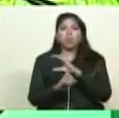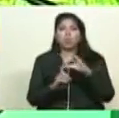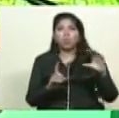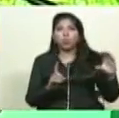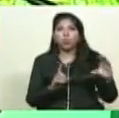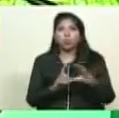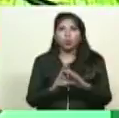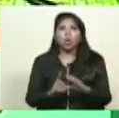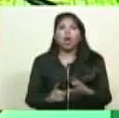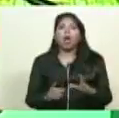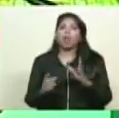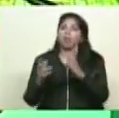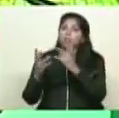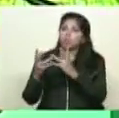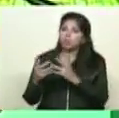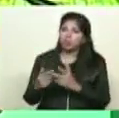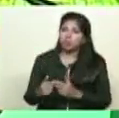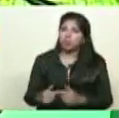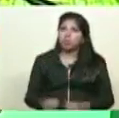administrativo,